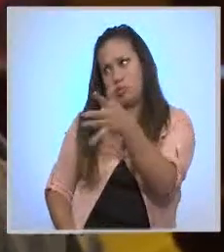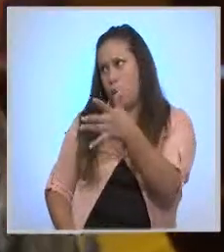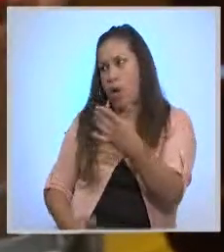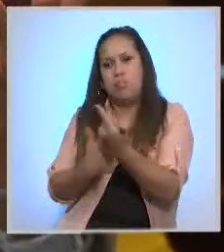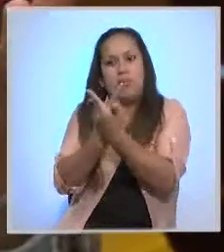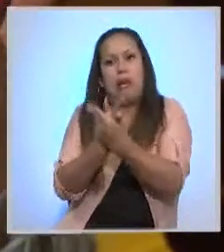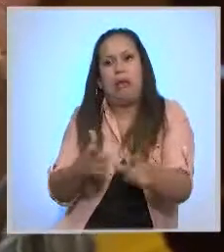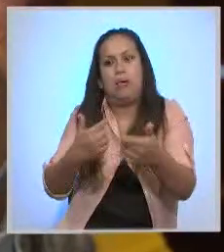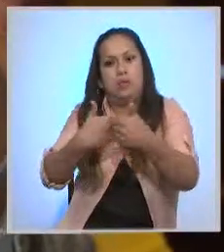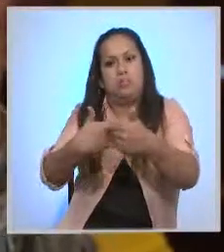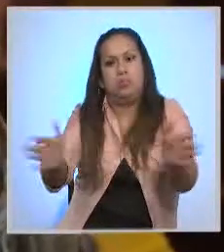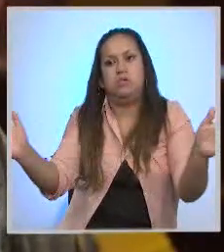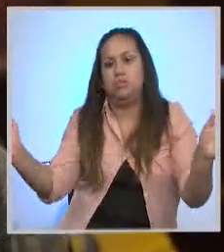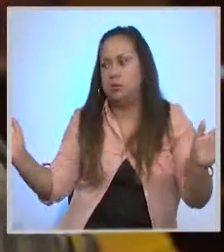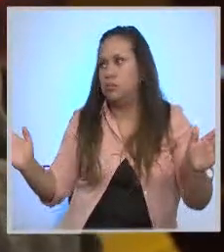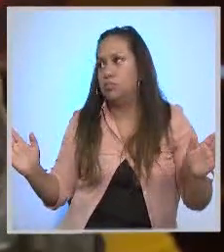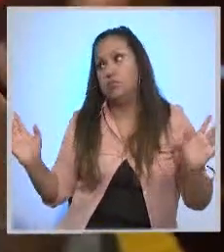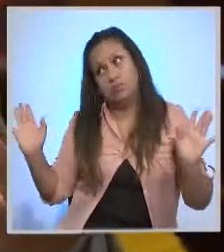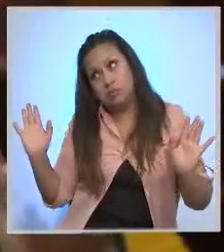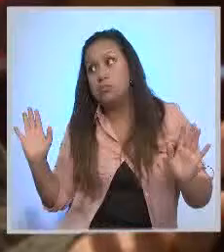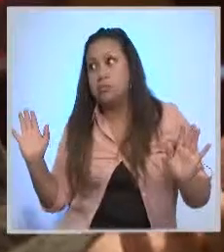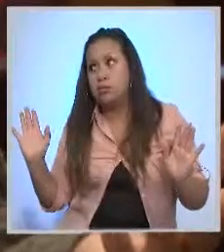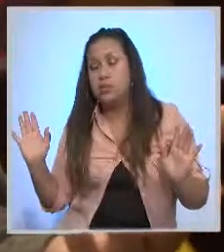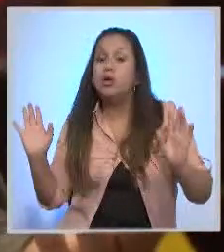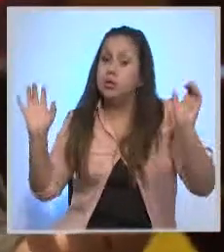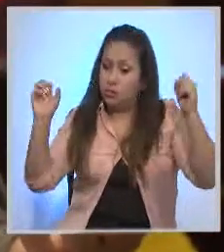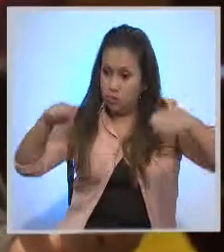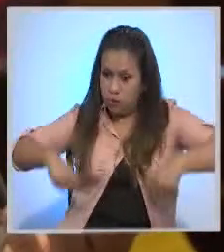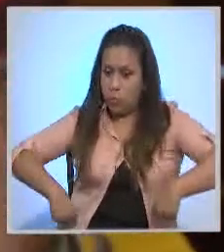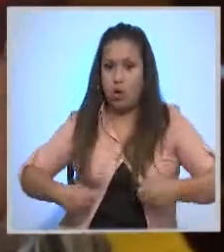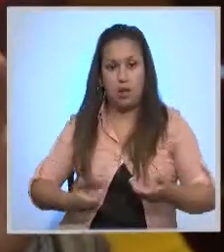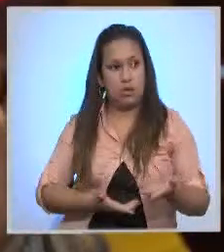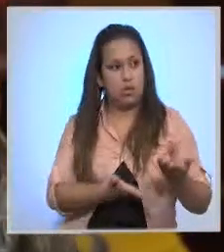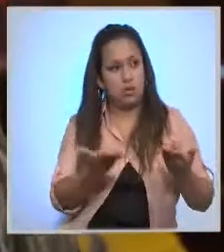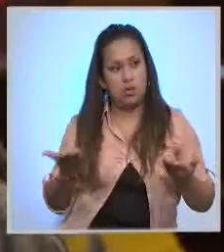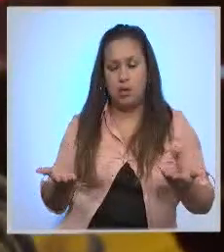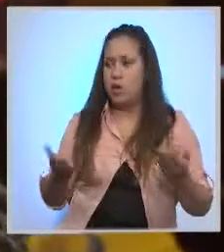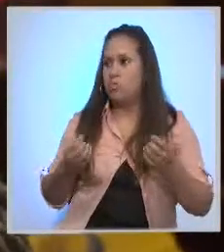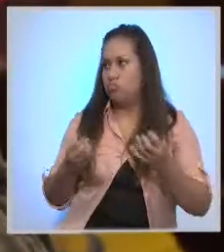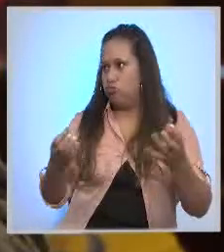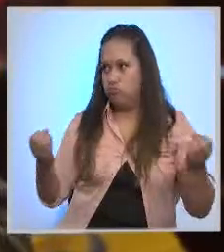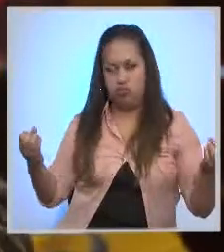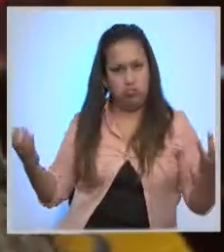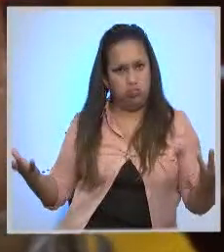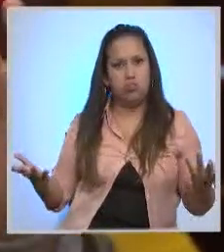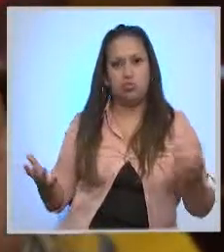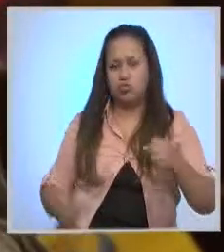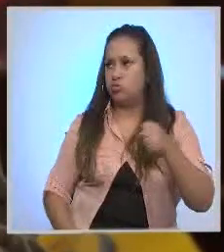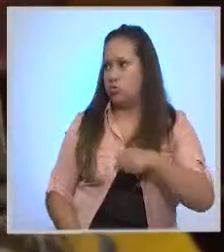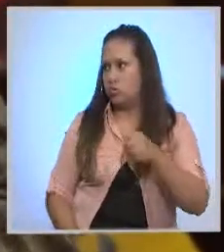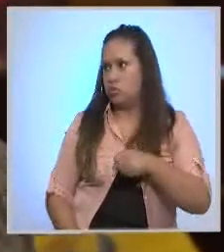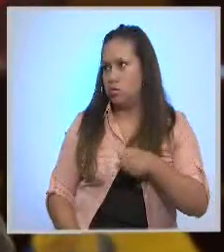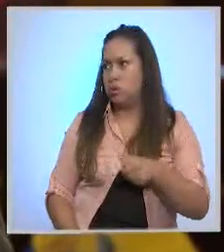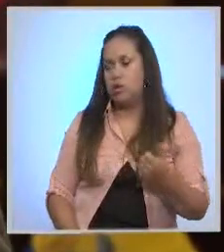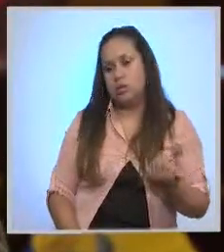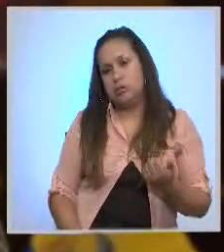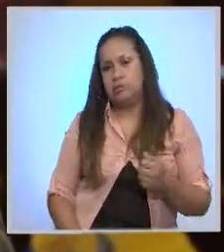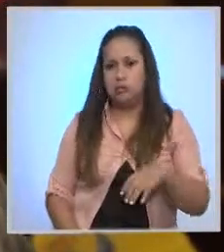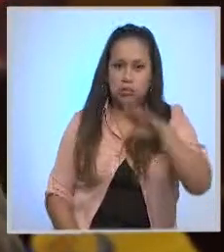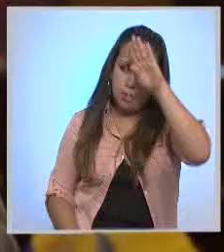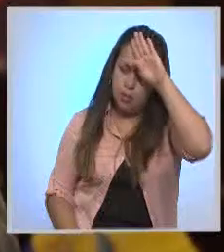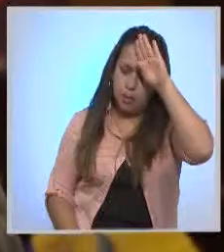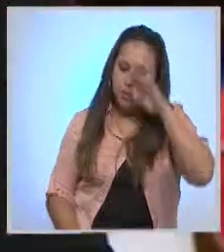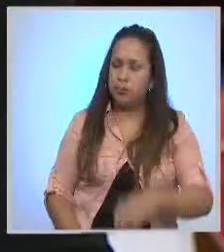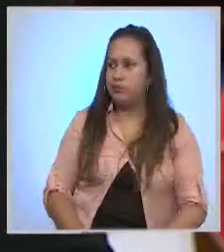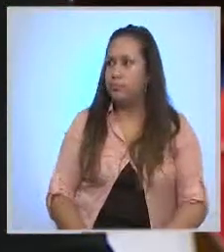embargo obviamente todos tenemos nuestros planes de contingencia para para cualquier eventualidad pero más o menos es lo que se estima no se establecieron